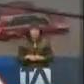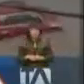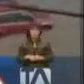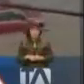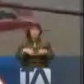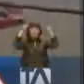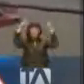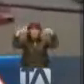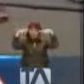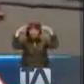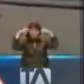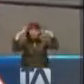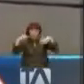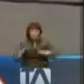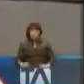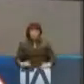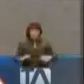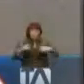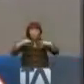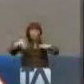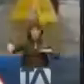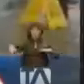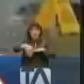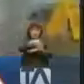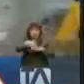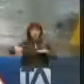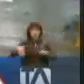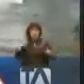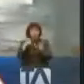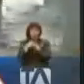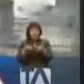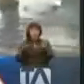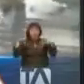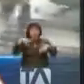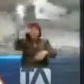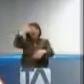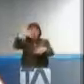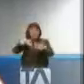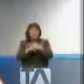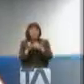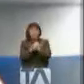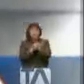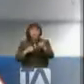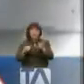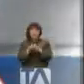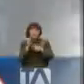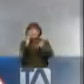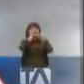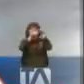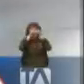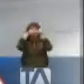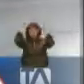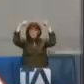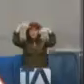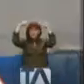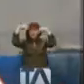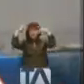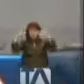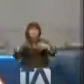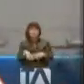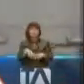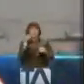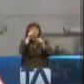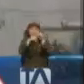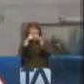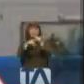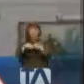La lluvia no solo inundó las calles que rodean la obra, sino adentro, en las oficinas, por los techos, las lámparas